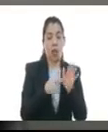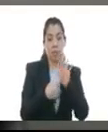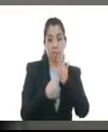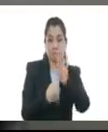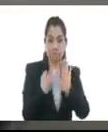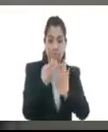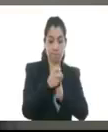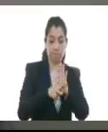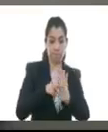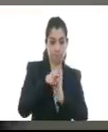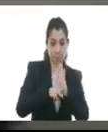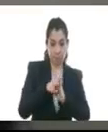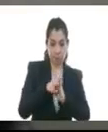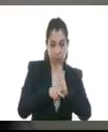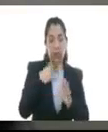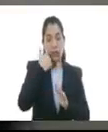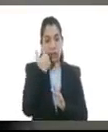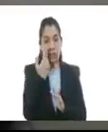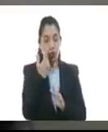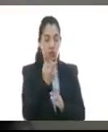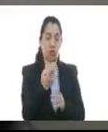contaran su